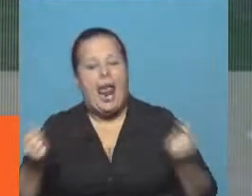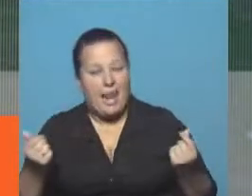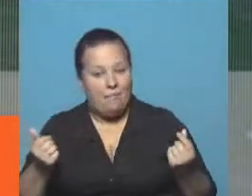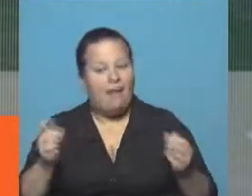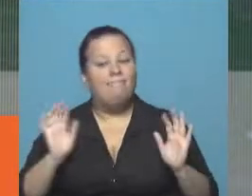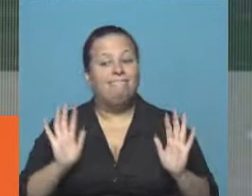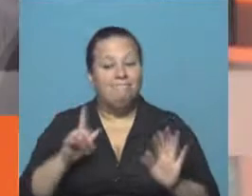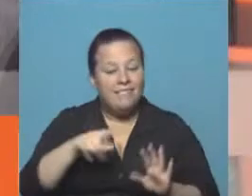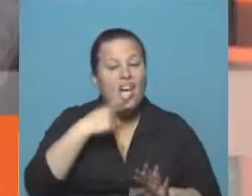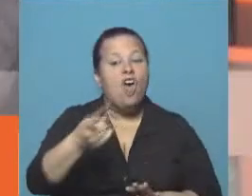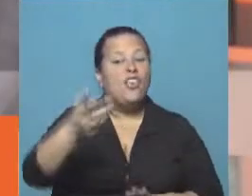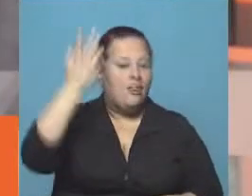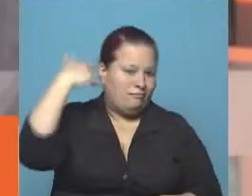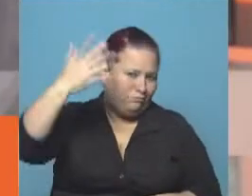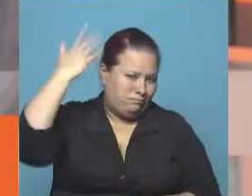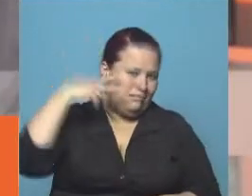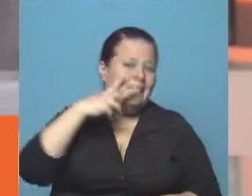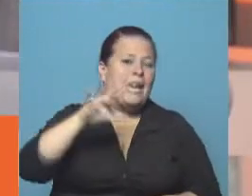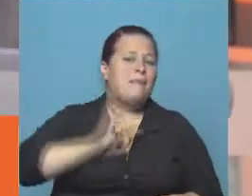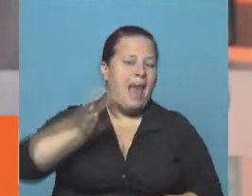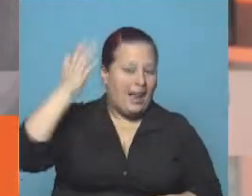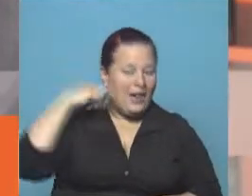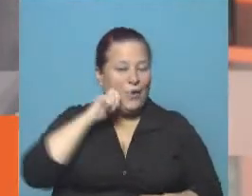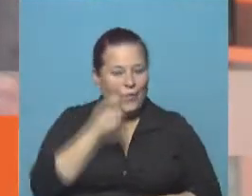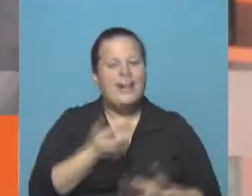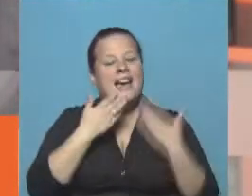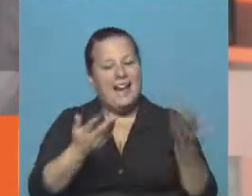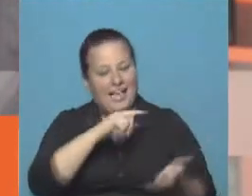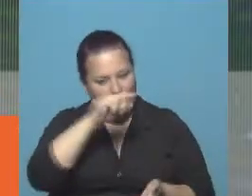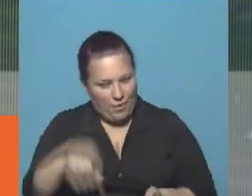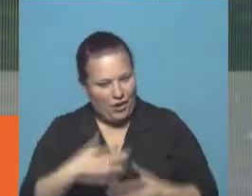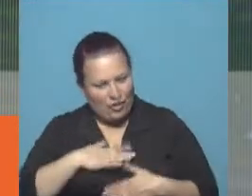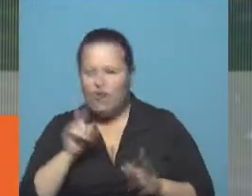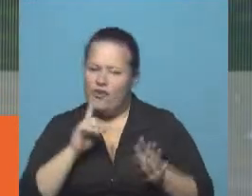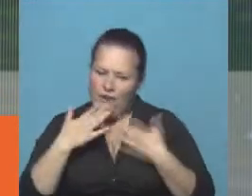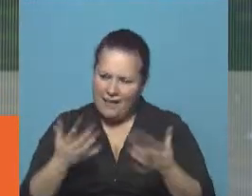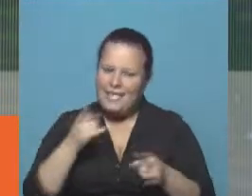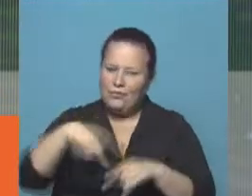Me parece que, y eso lo dijo casi 3000 años atrás. Buena definición. Doctor, gracias por haber venido, un placer, no, al como contrario, siempre. Gracias a ustedes.